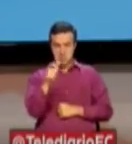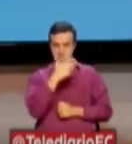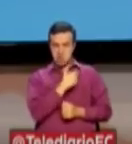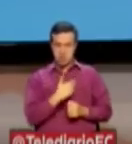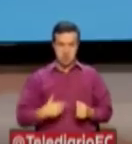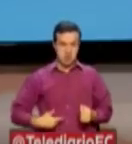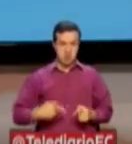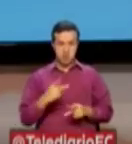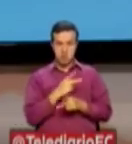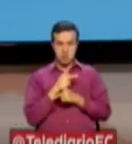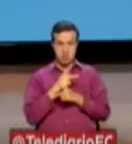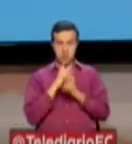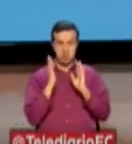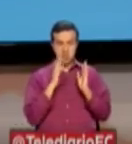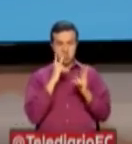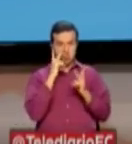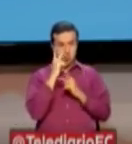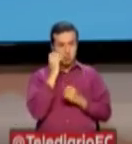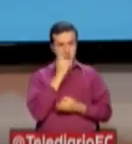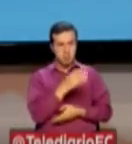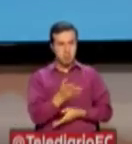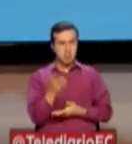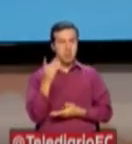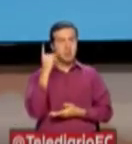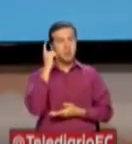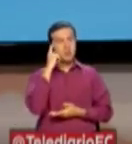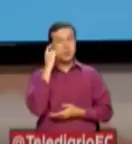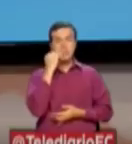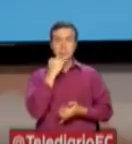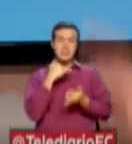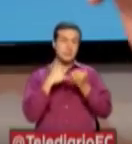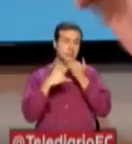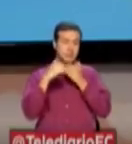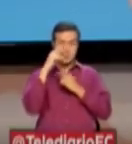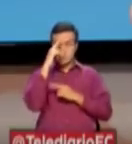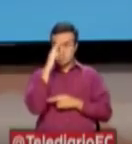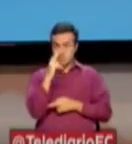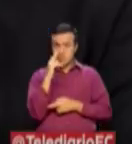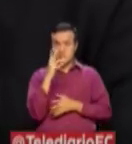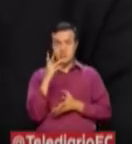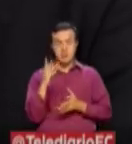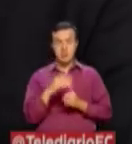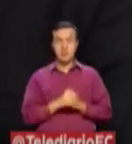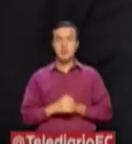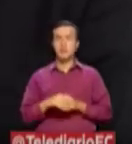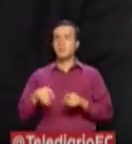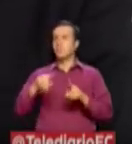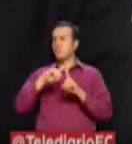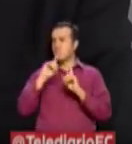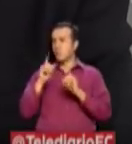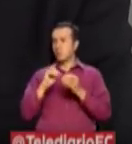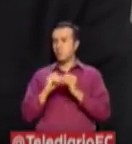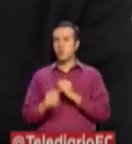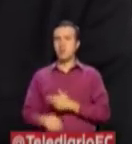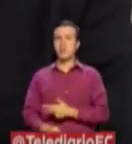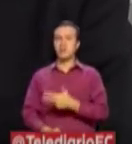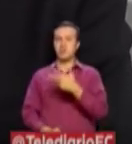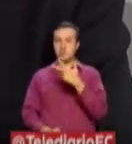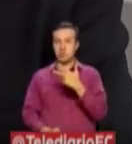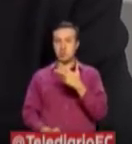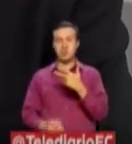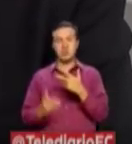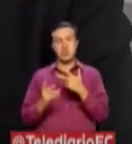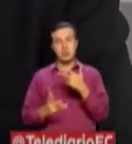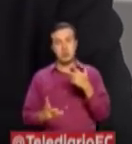presidente del consejo transitorio se podría estar transgrediendo ese mandato ahora el espíritu de la pregunta de la pregunta 3 y